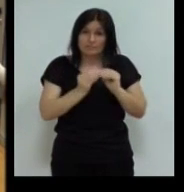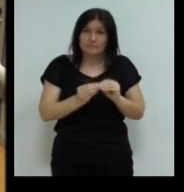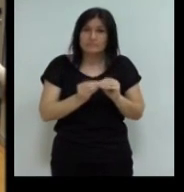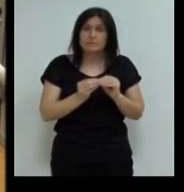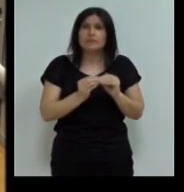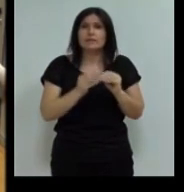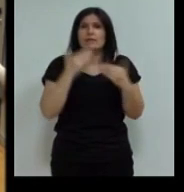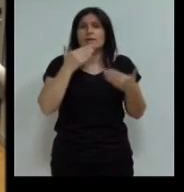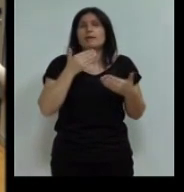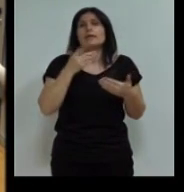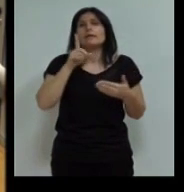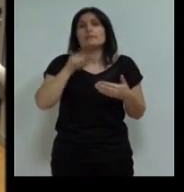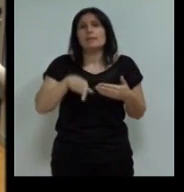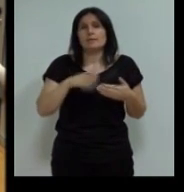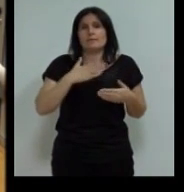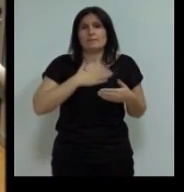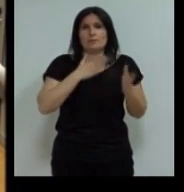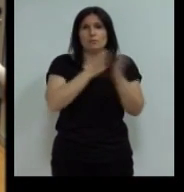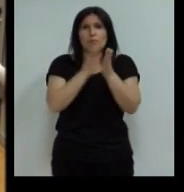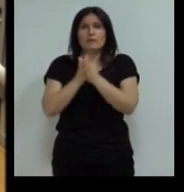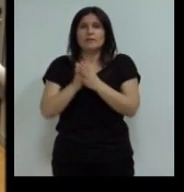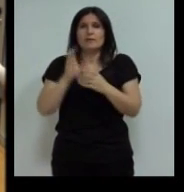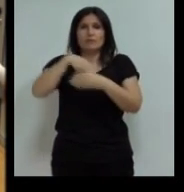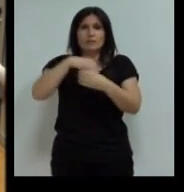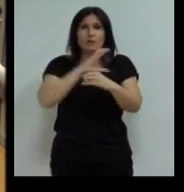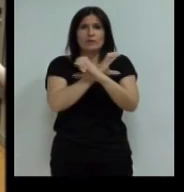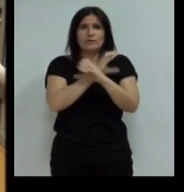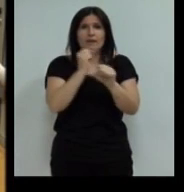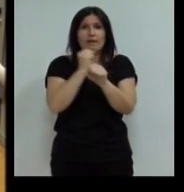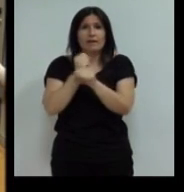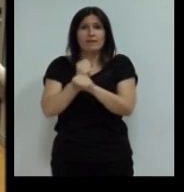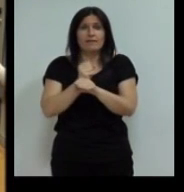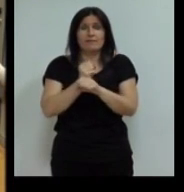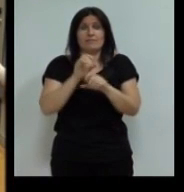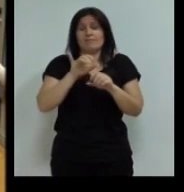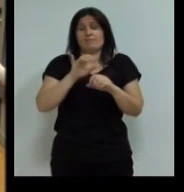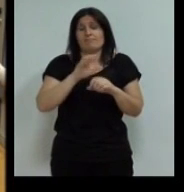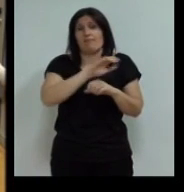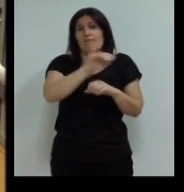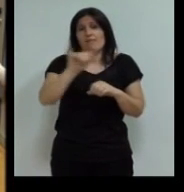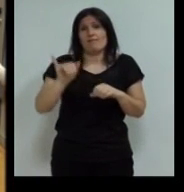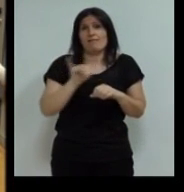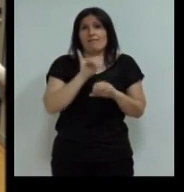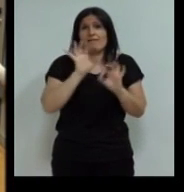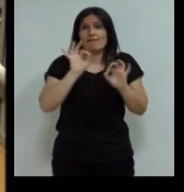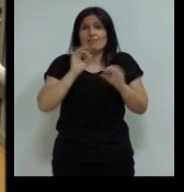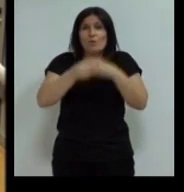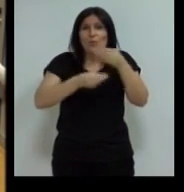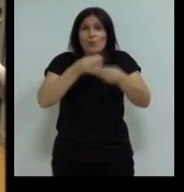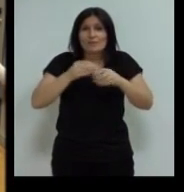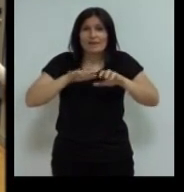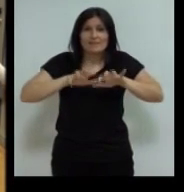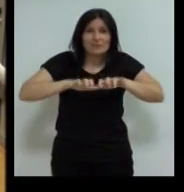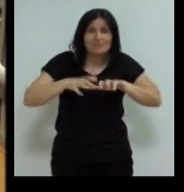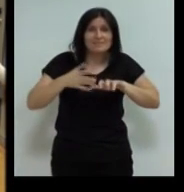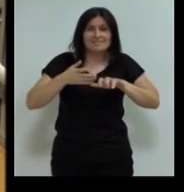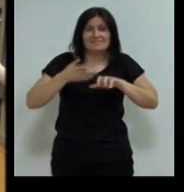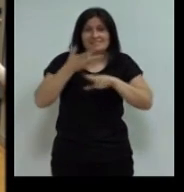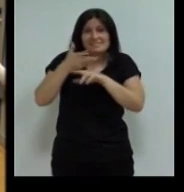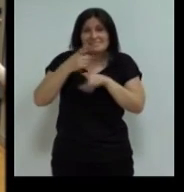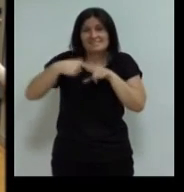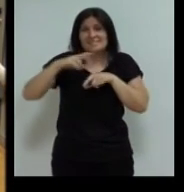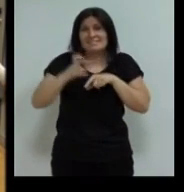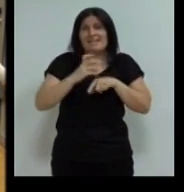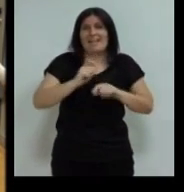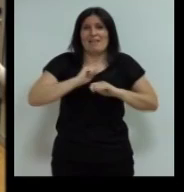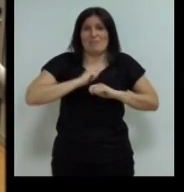y también a mis compañeros de CENTAC, a los que están aquí al frente de las máquinas que están permitiendo que esto sea posible,